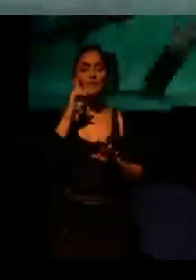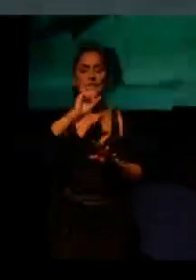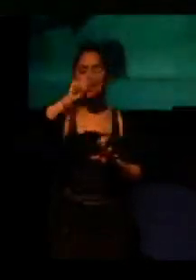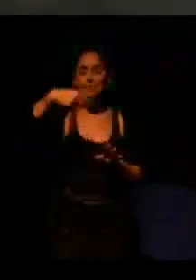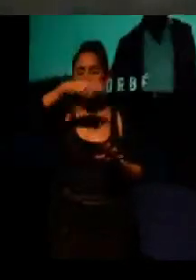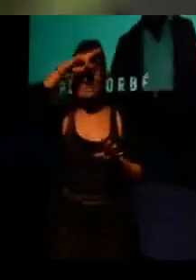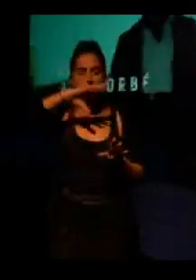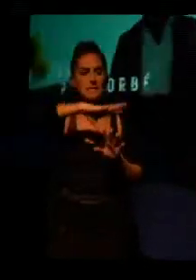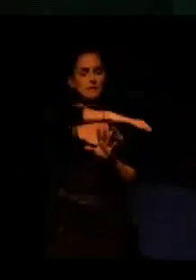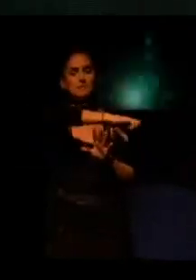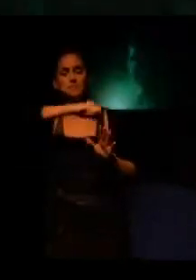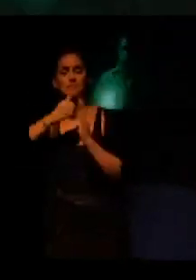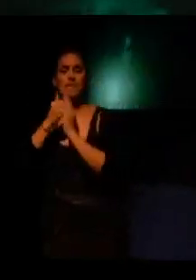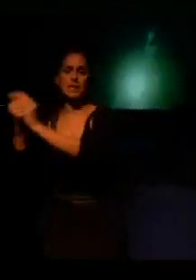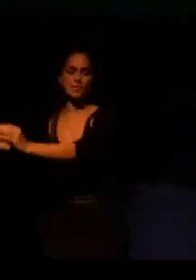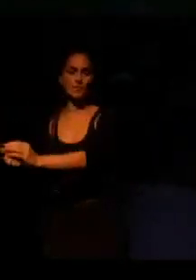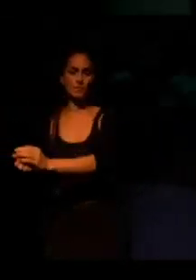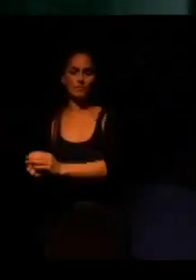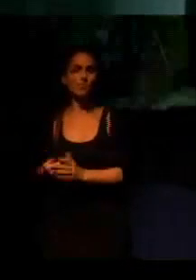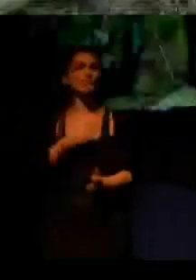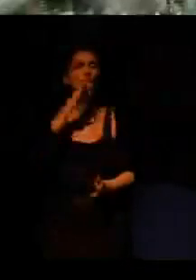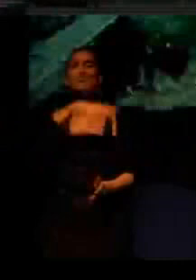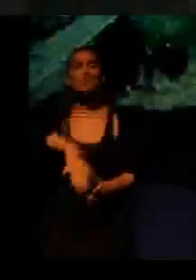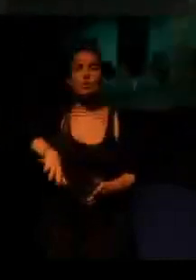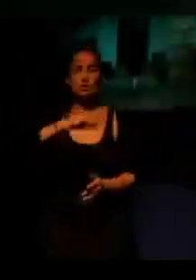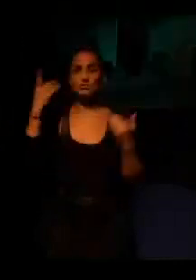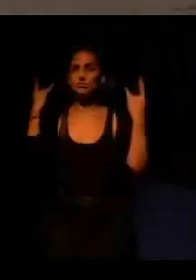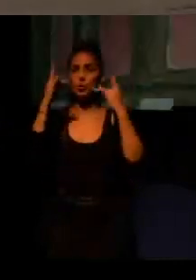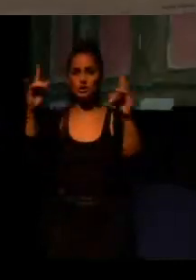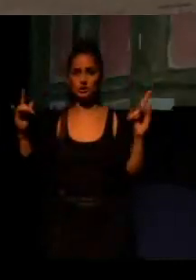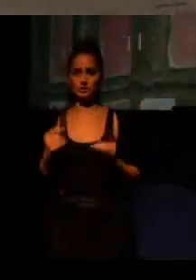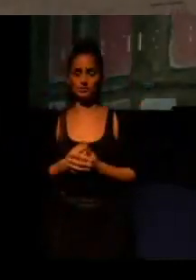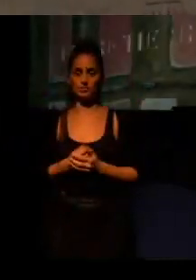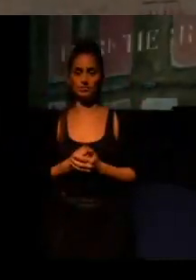se la llevó. ¿Dónde se la llevó? Al bosque.